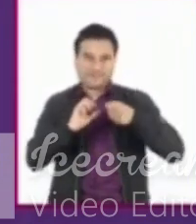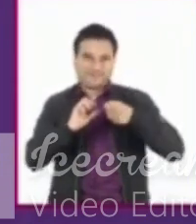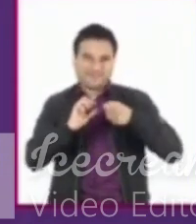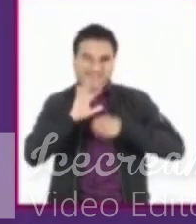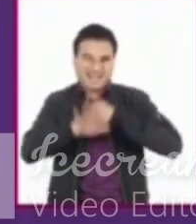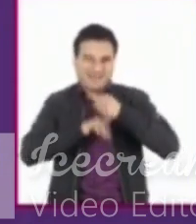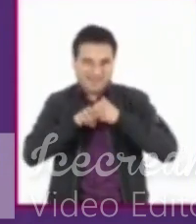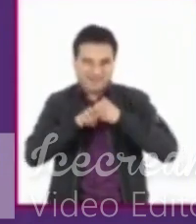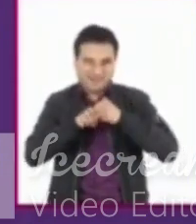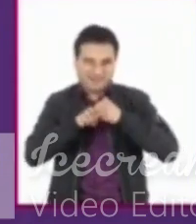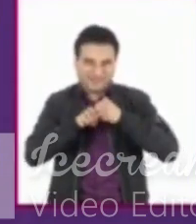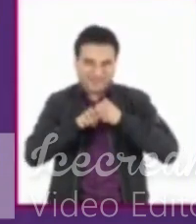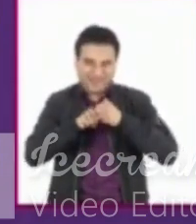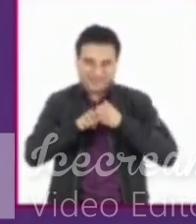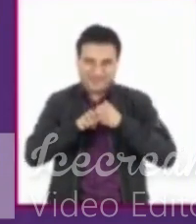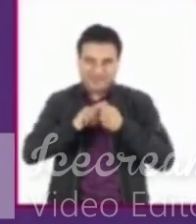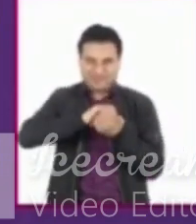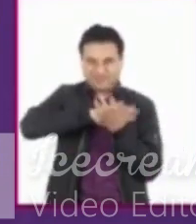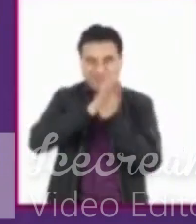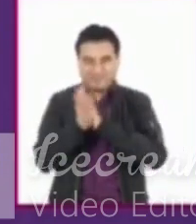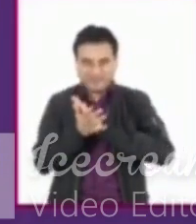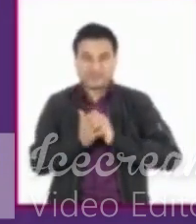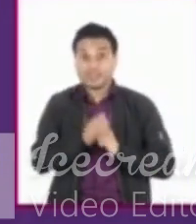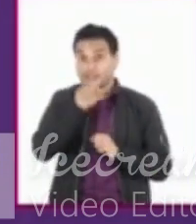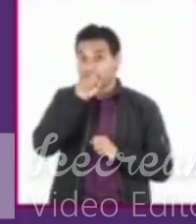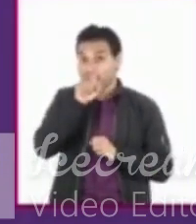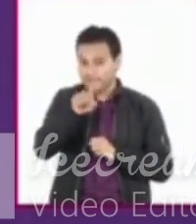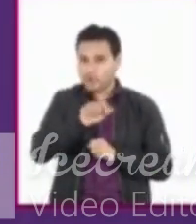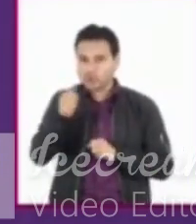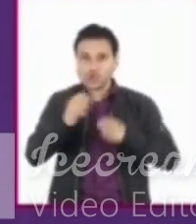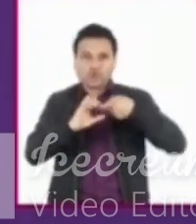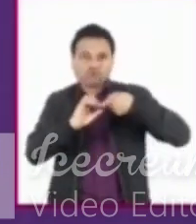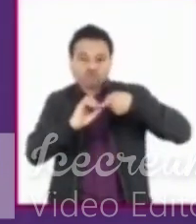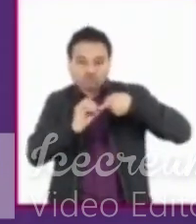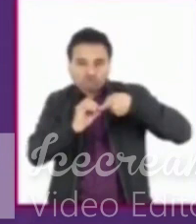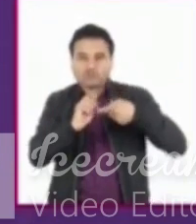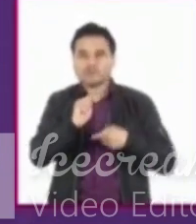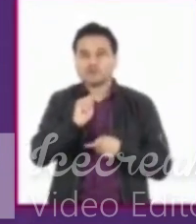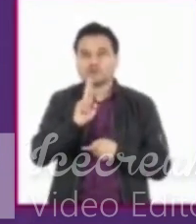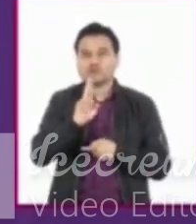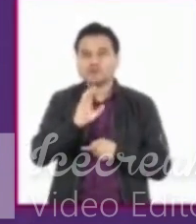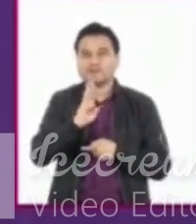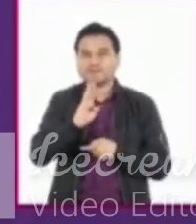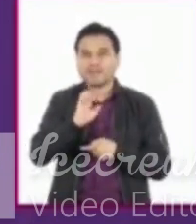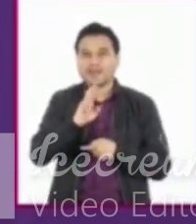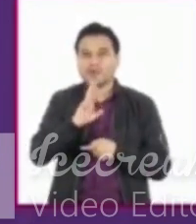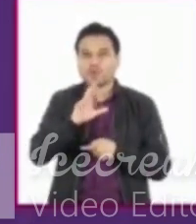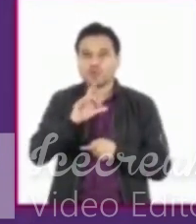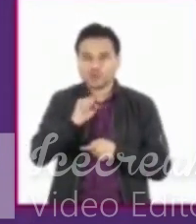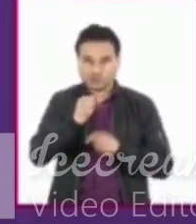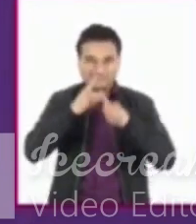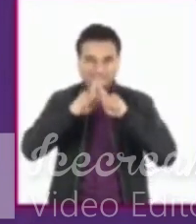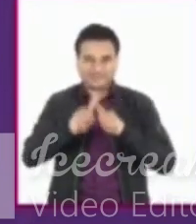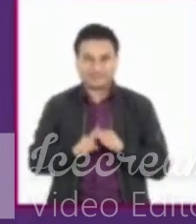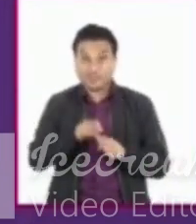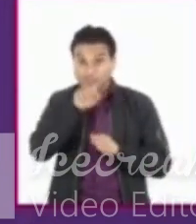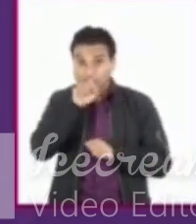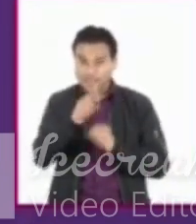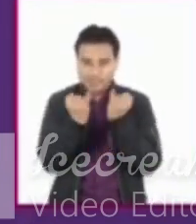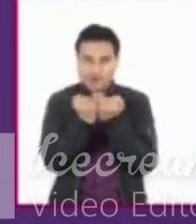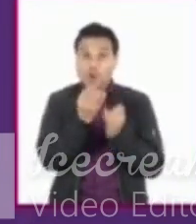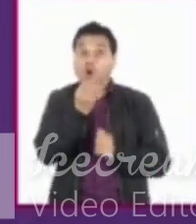animal, y por último, cereales y tubérculos. La dieta correcta también debe ser